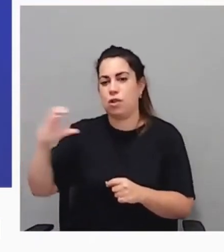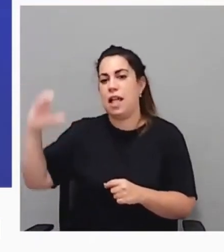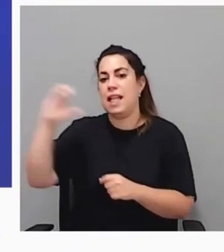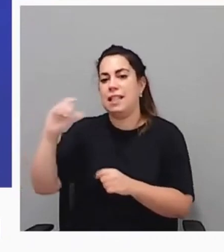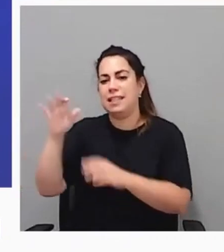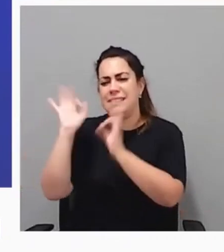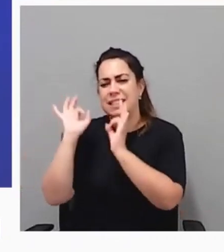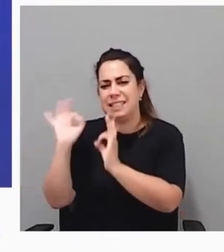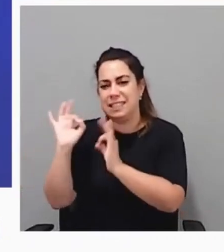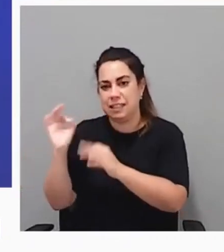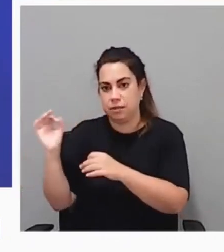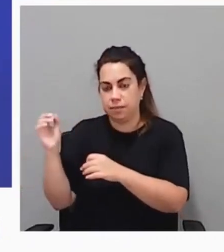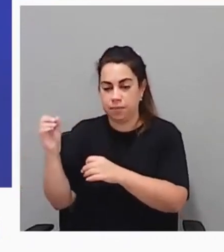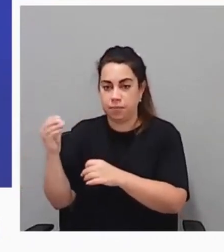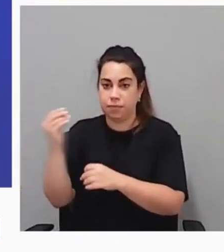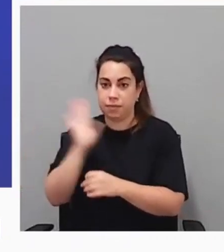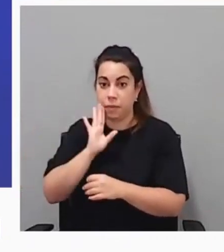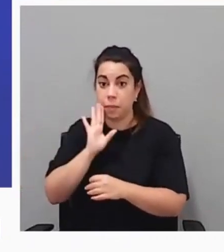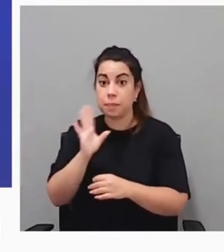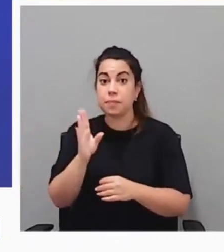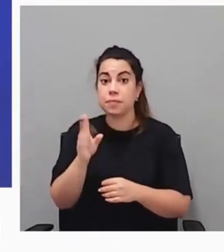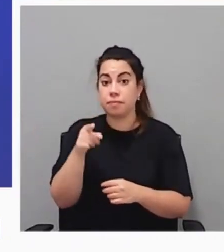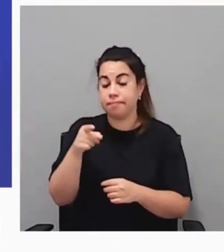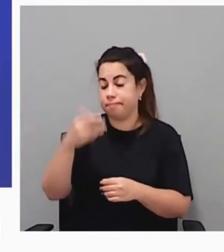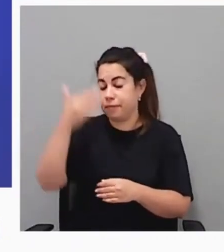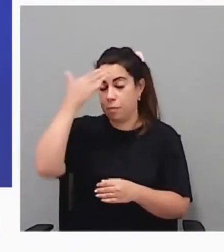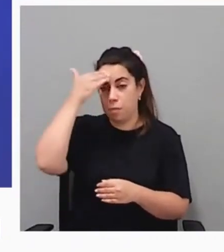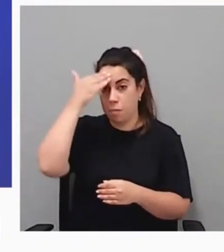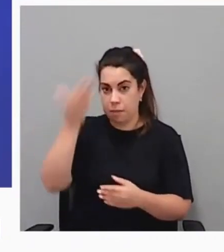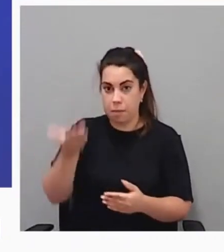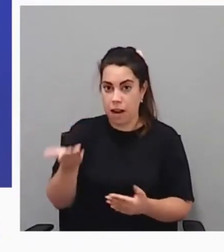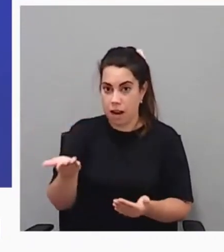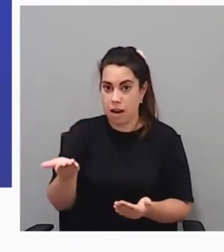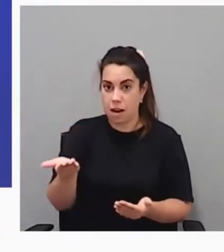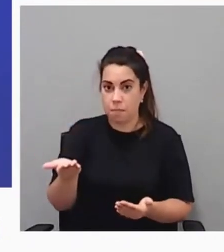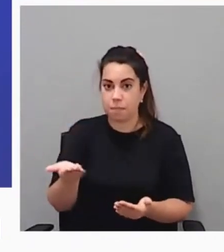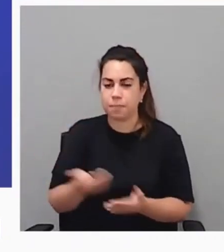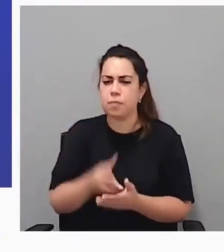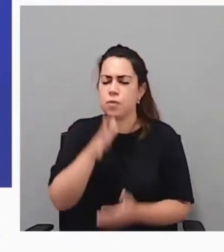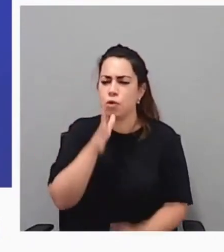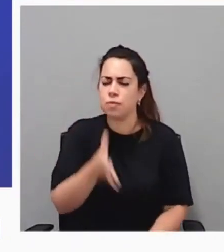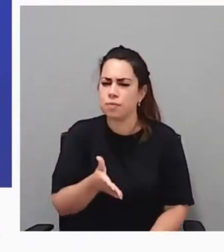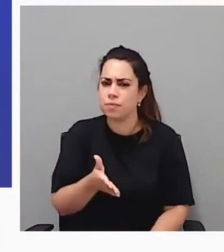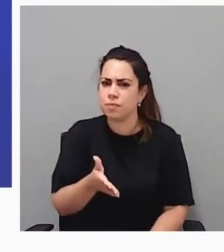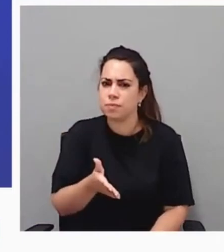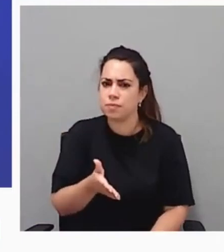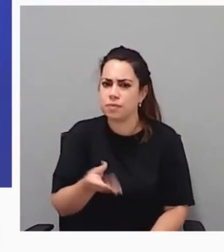geopolítica y sigue siendo central al futuro de la humanidad. ¿Y por qué? ¿Por qué es